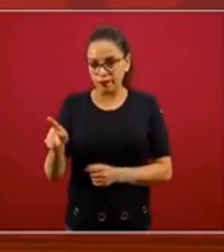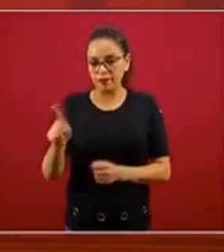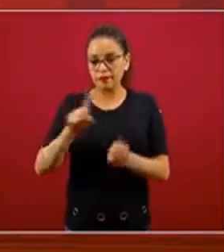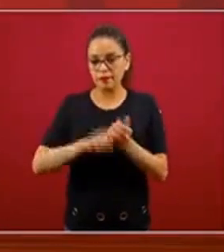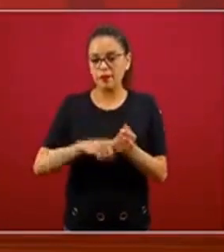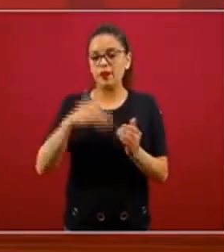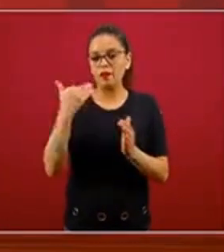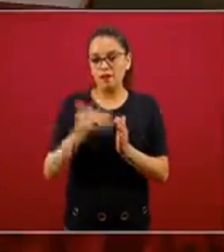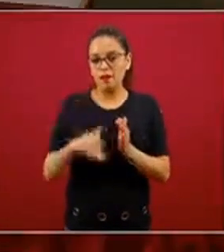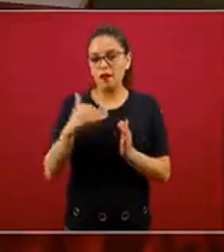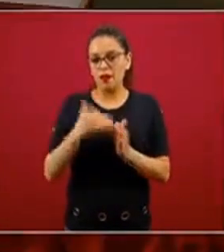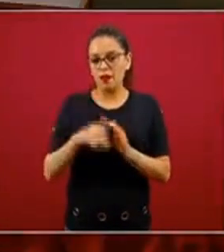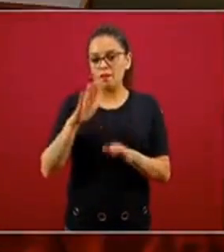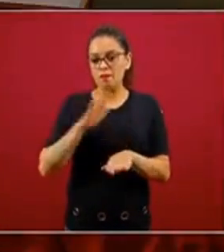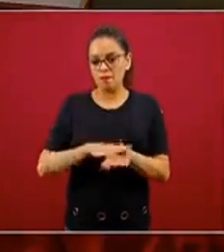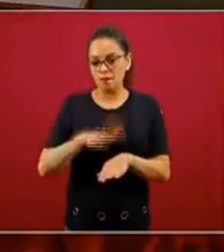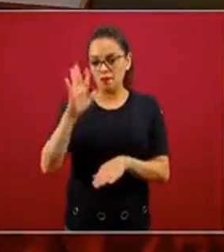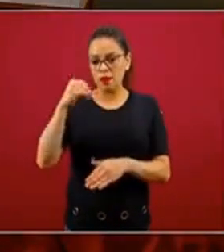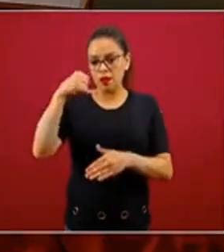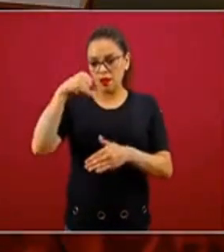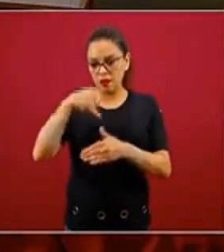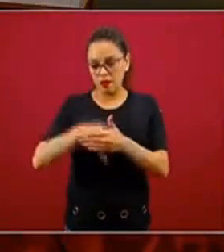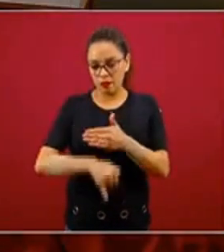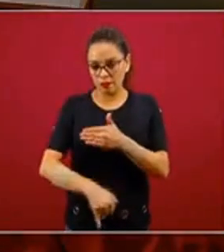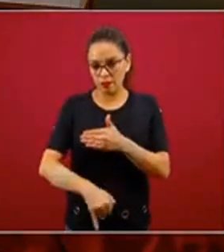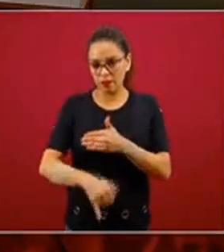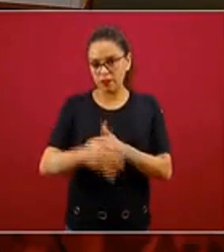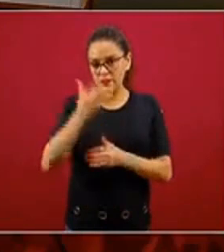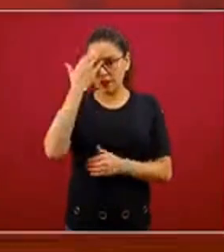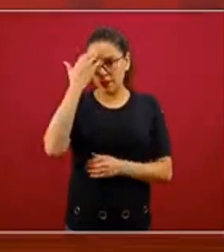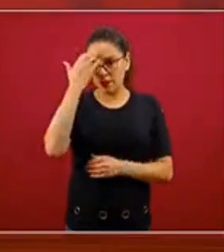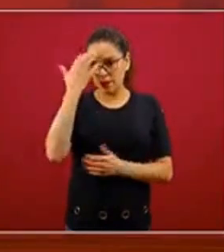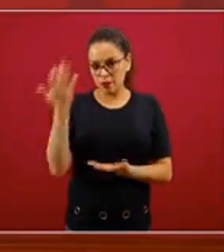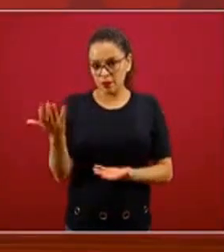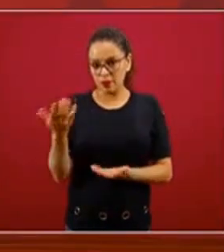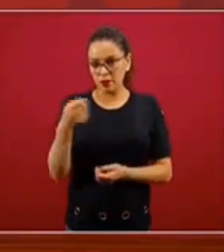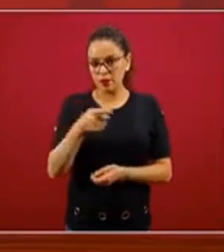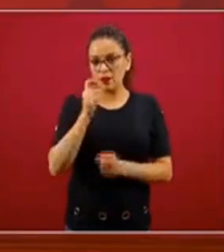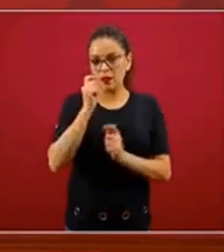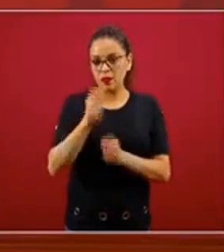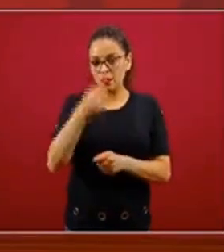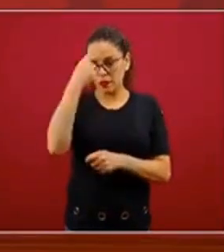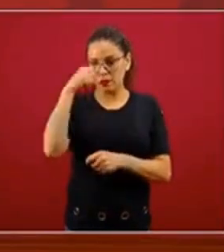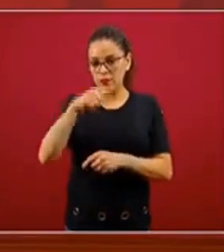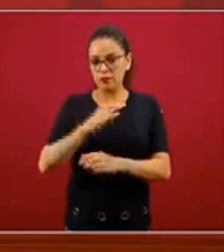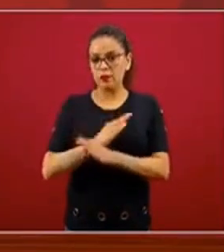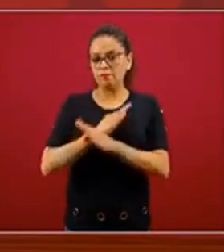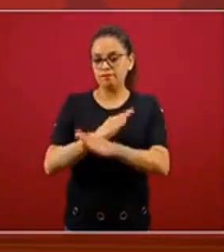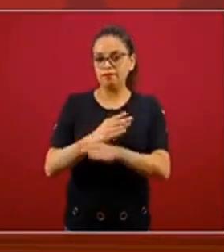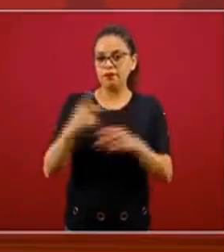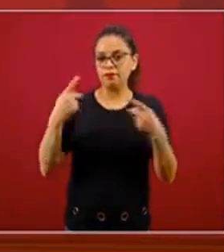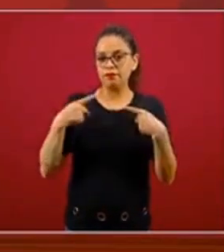la fineza de conocer más detalles de cómo está la respuesta inmune de los donantes del plasma.